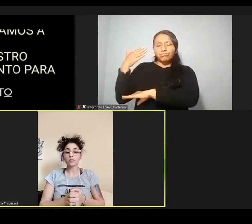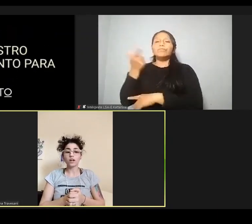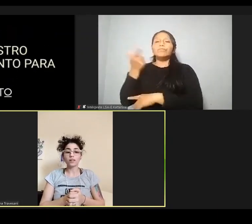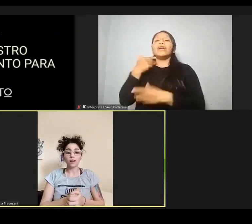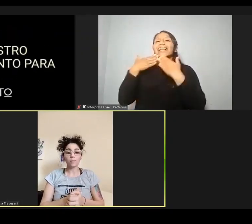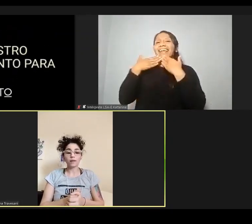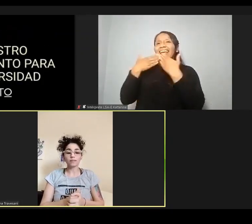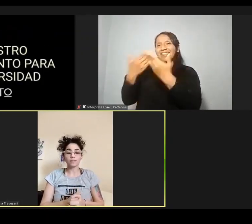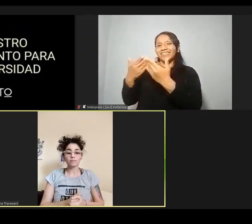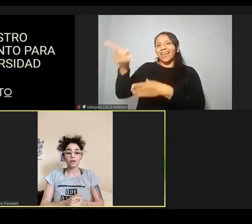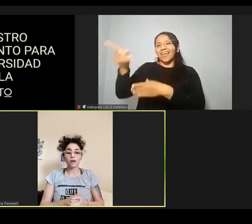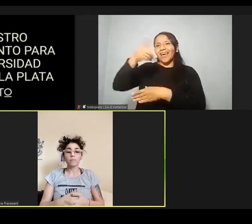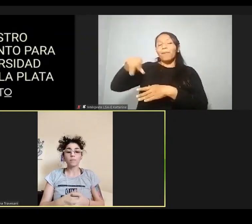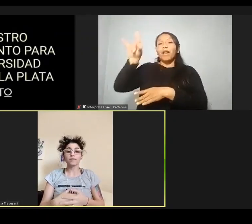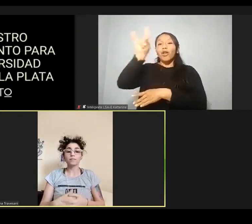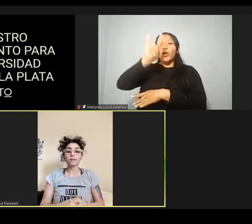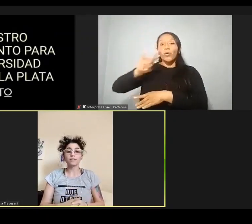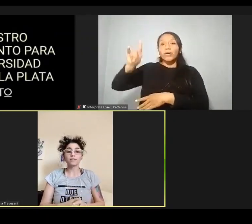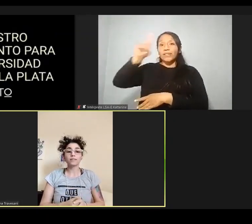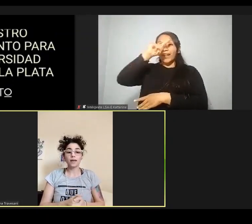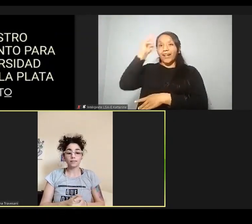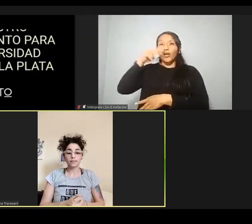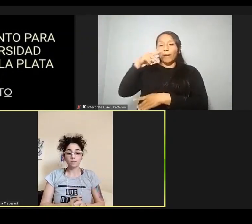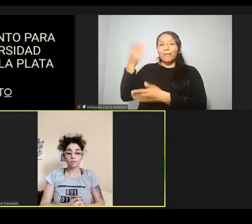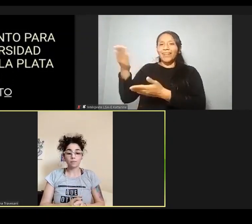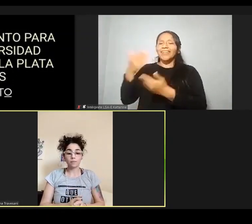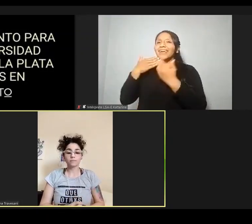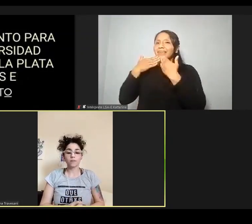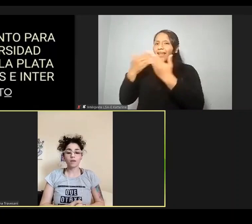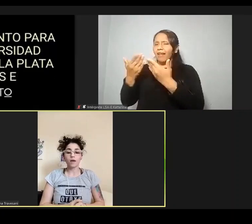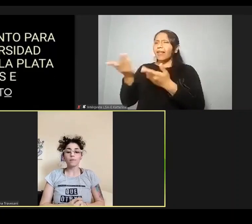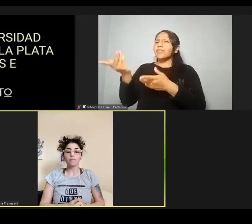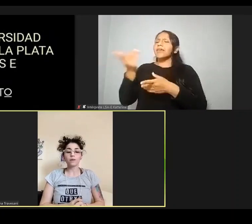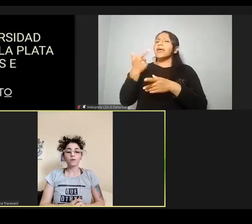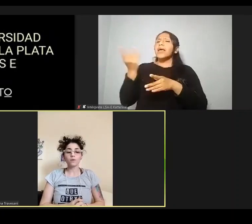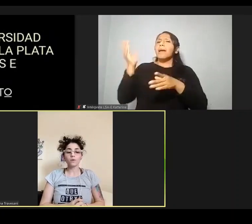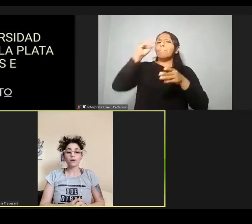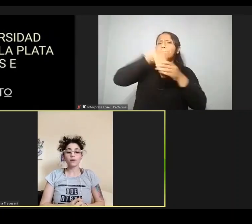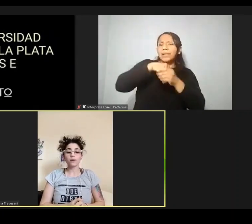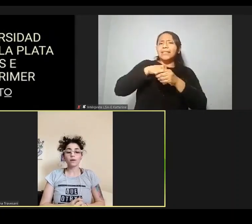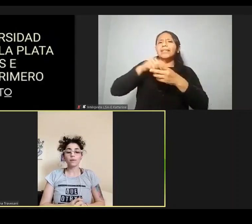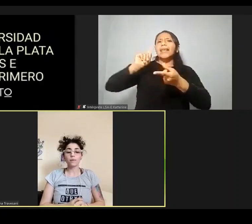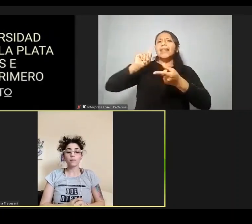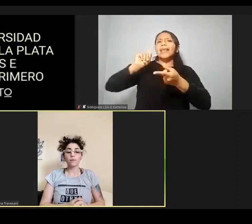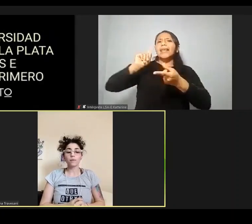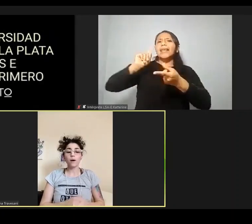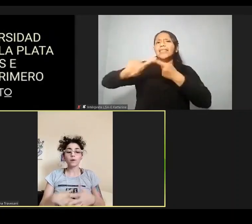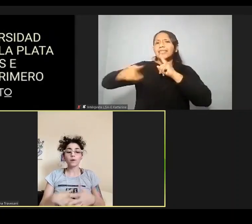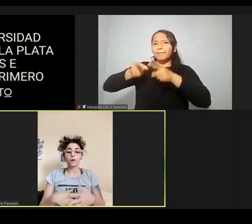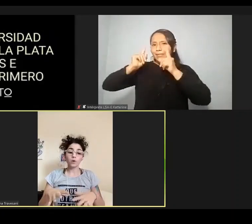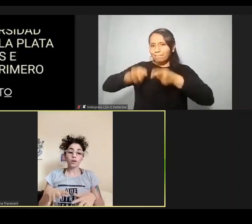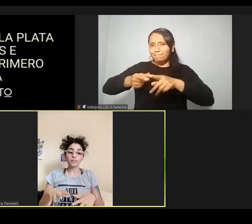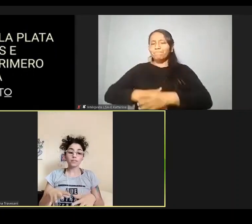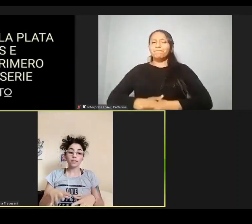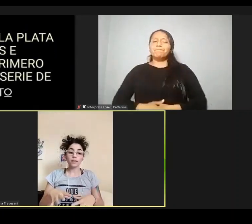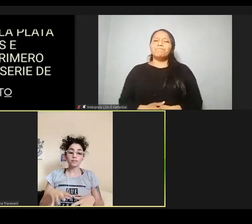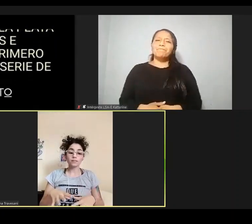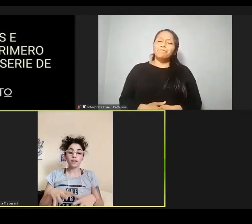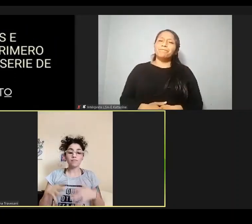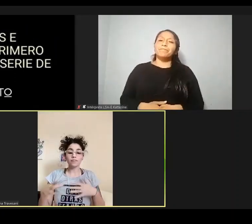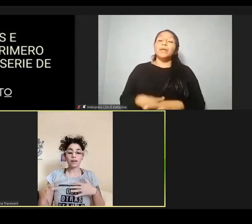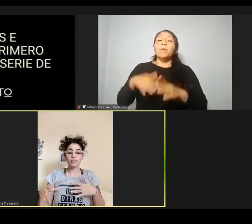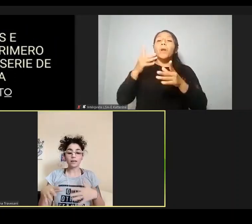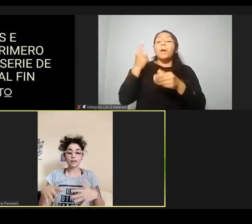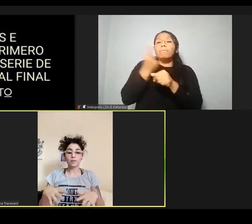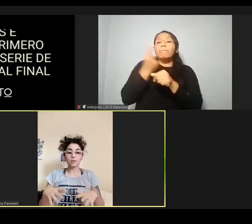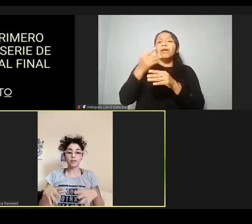Universidad Nacional de La Plata, participantes e intérprete. Primero, va a haber una serie de ponencias